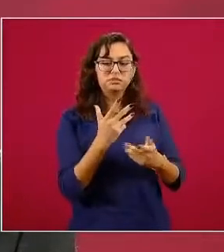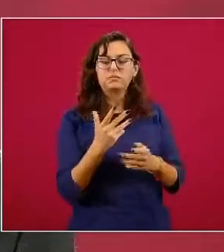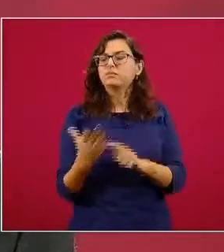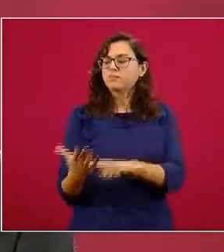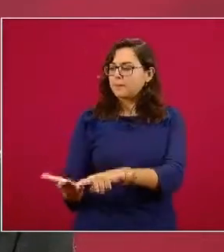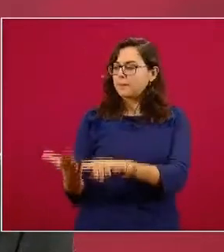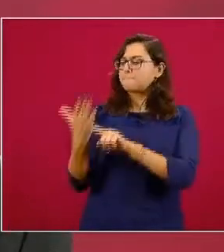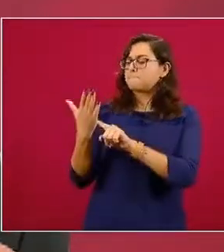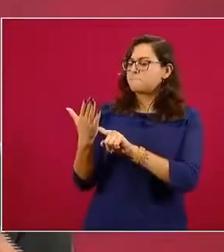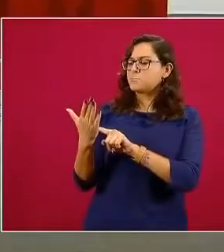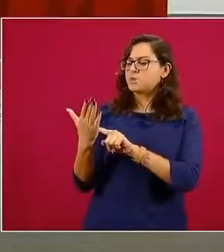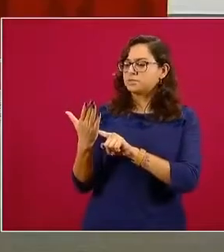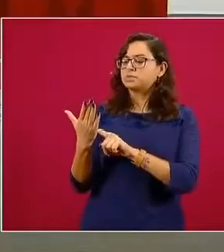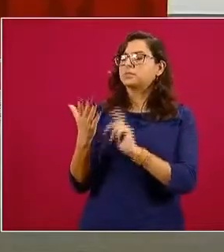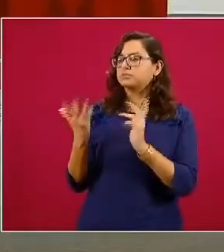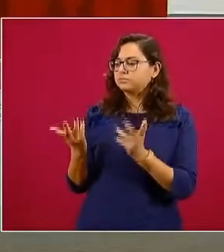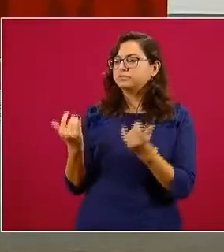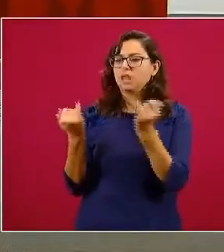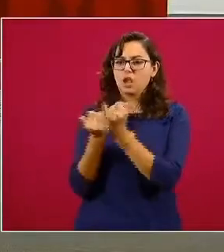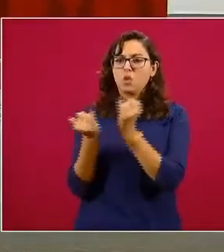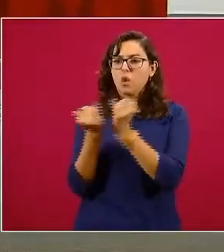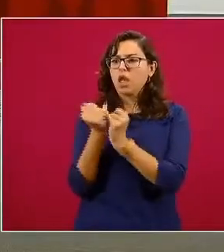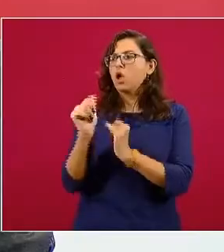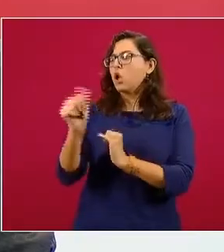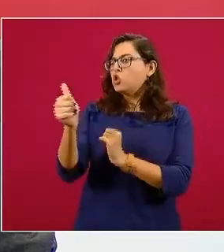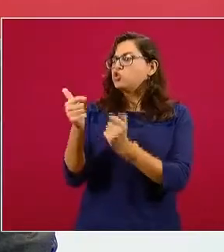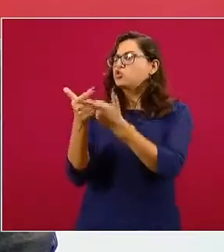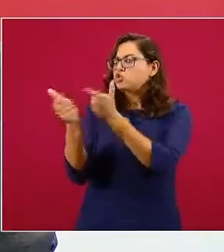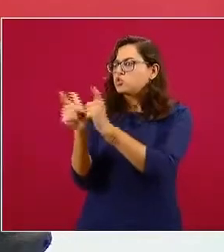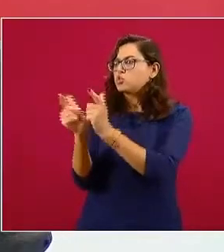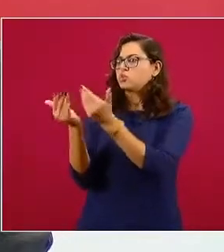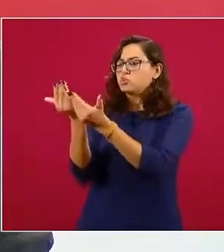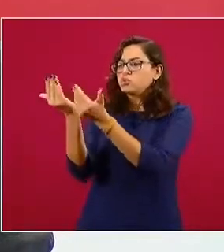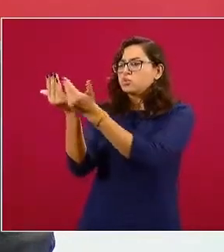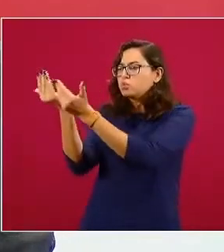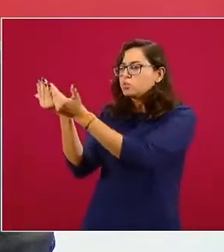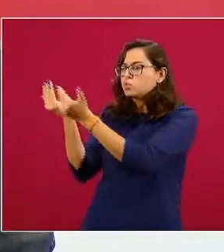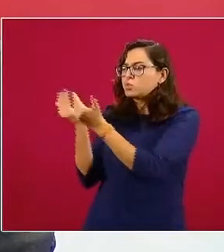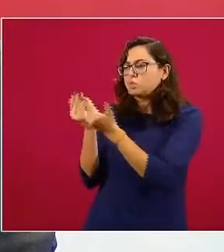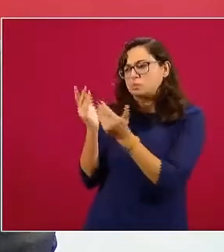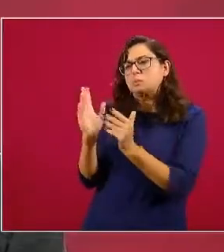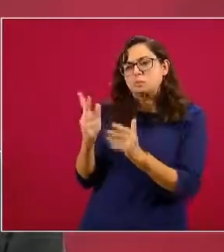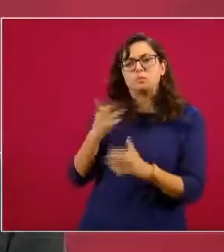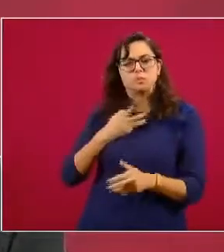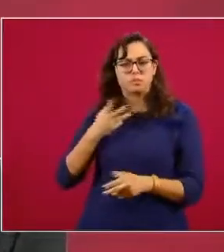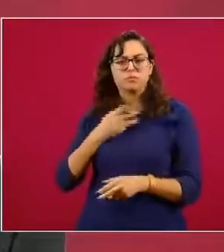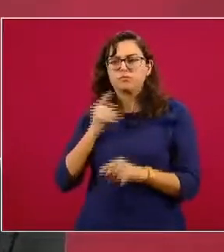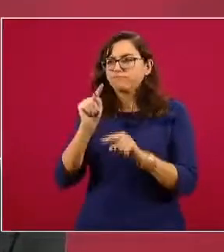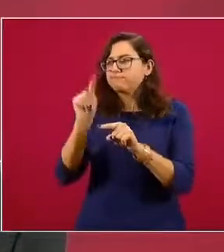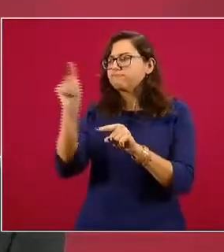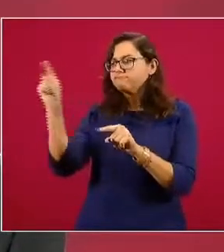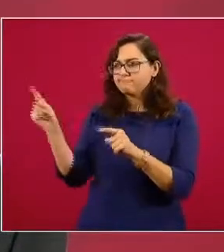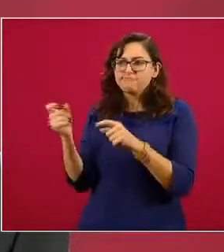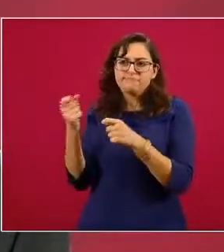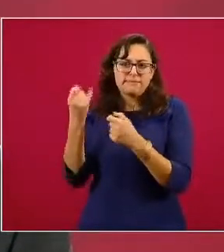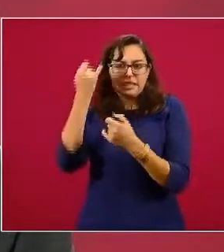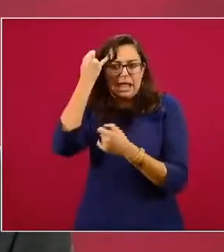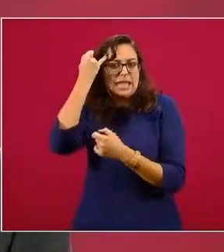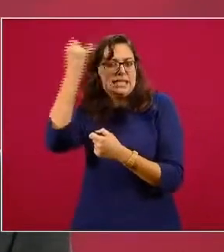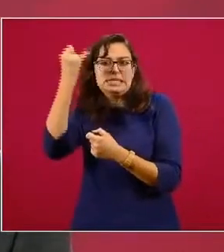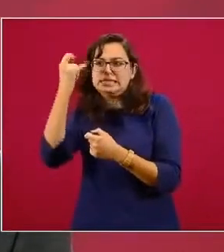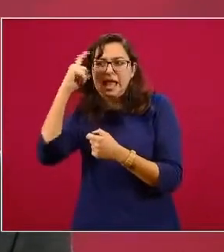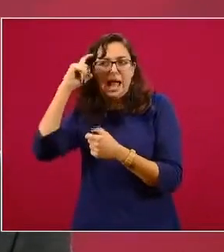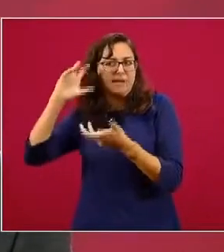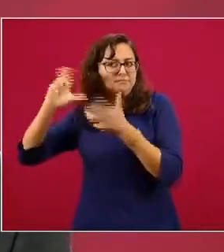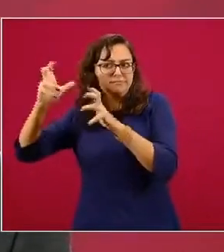refleja quizá lo que algunos segmentos, ciertamente minoritarios, pero existentes en el país, están teniendo como reto,